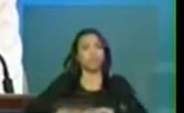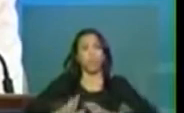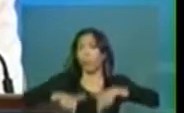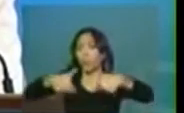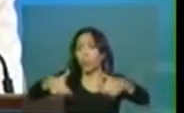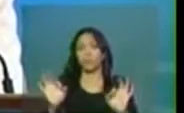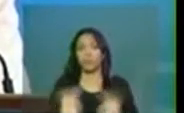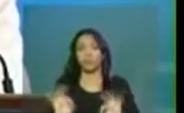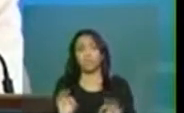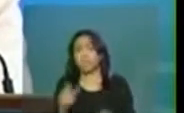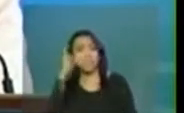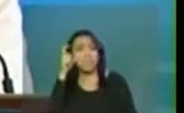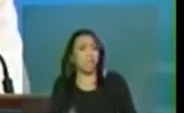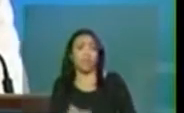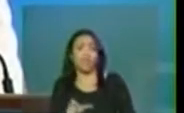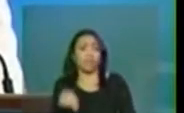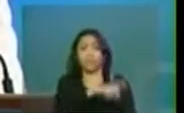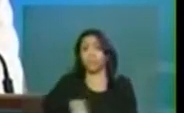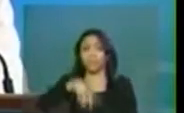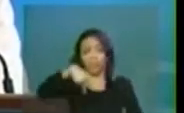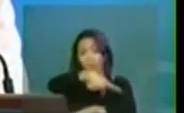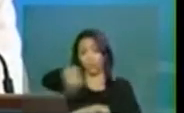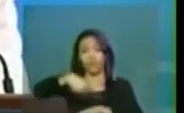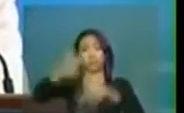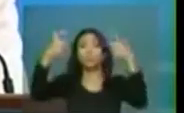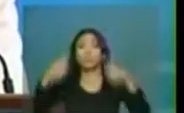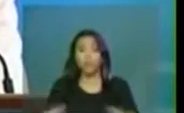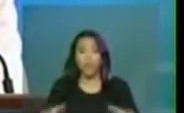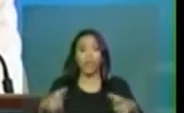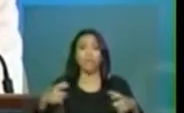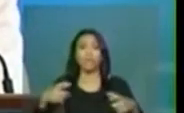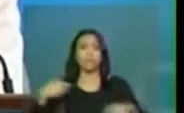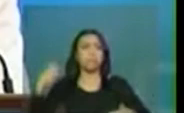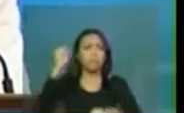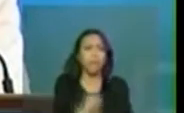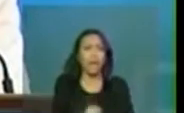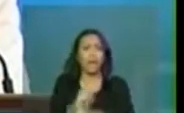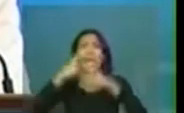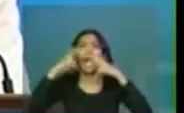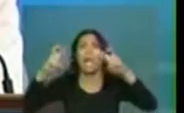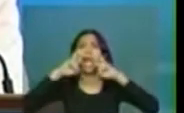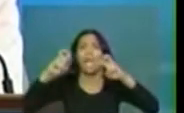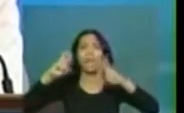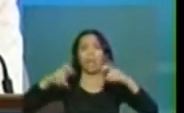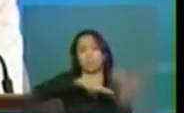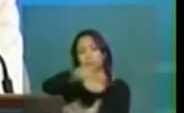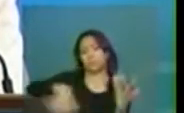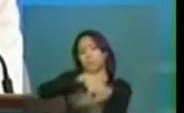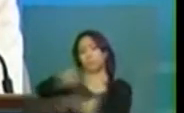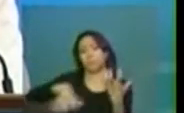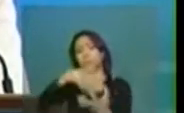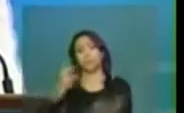instituciones, ni tampoco a los brasileros les interesa muchísimo menos menos. Esto que